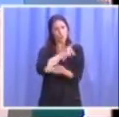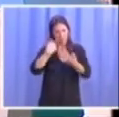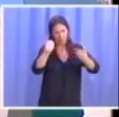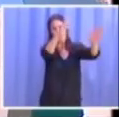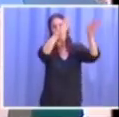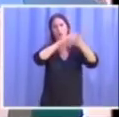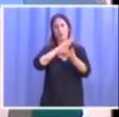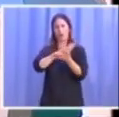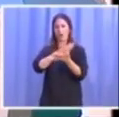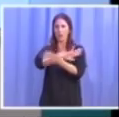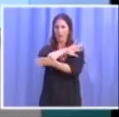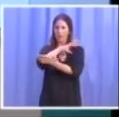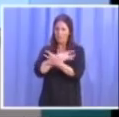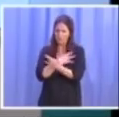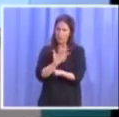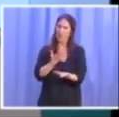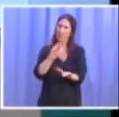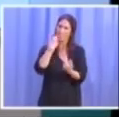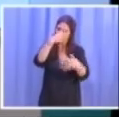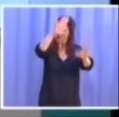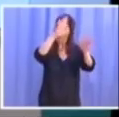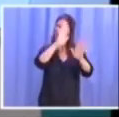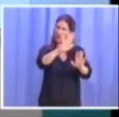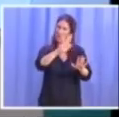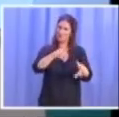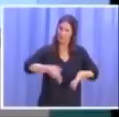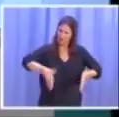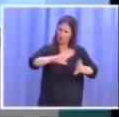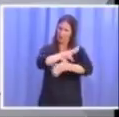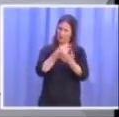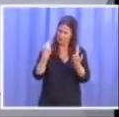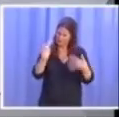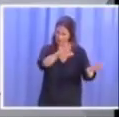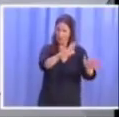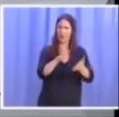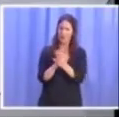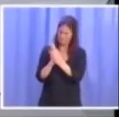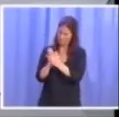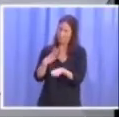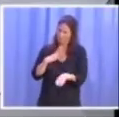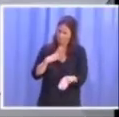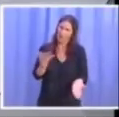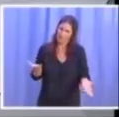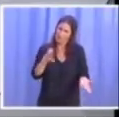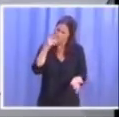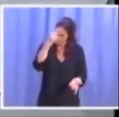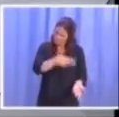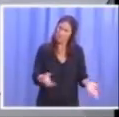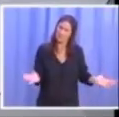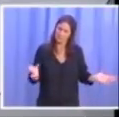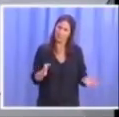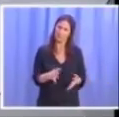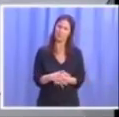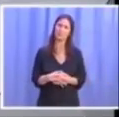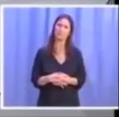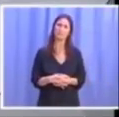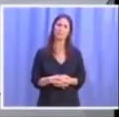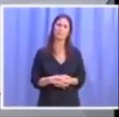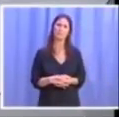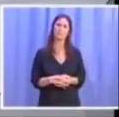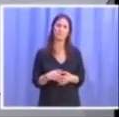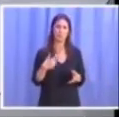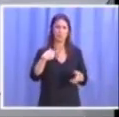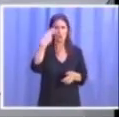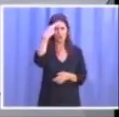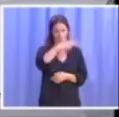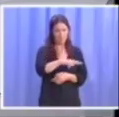la Virgen, hombre. Déjala usted tranquila. Porque hay que respetar. Que está muy bien donde está la carrera. Déjala usted tranquila. Se lo ruego, por favor, y por respeto. Dale, ruego. Yo